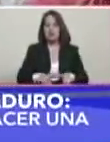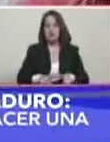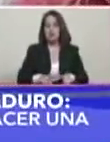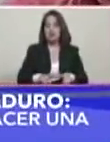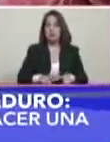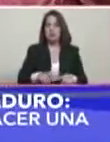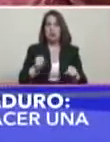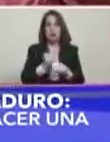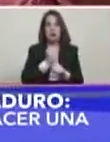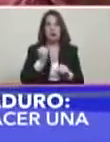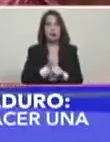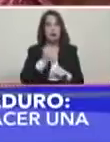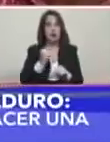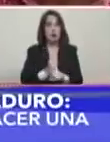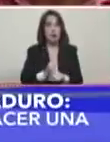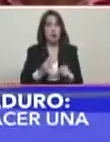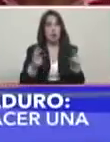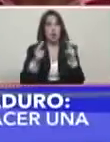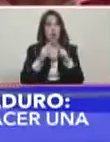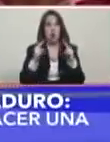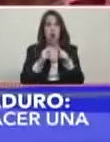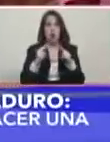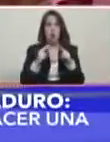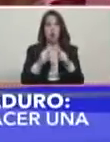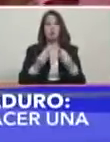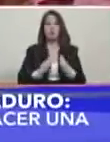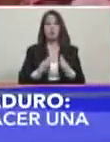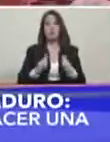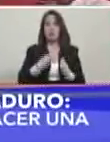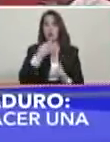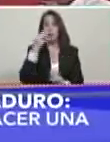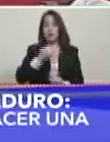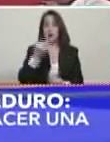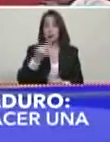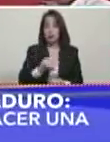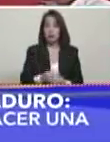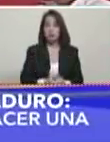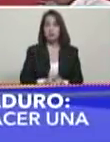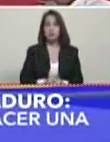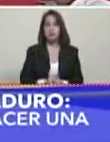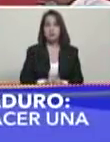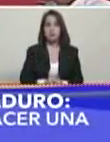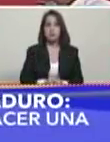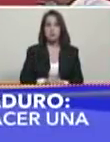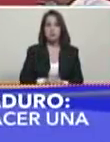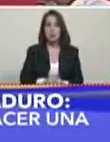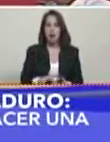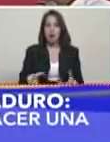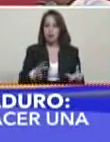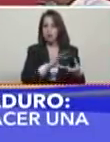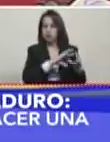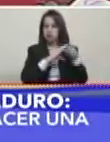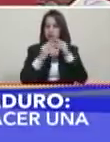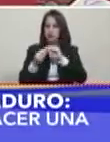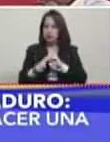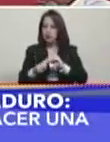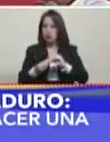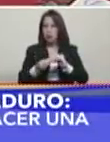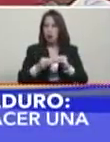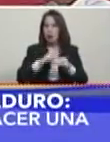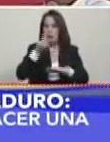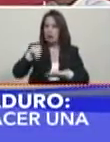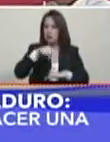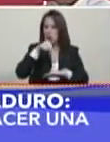son los que conocen y viven su realidad, para en una alianza nacional,